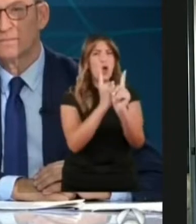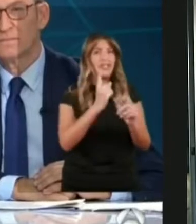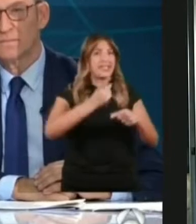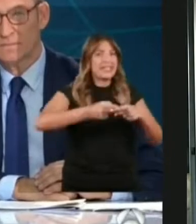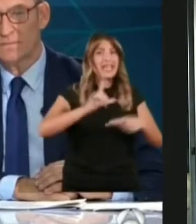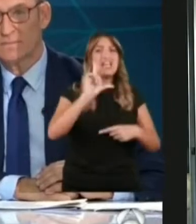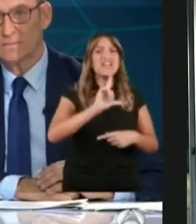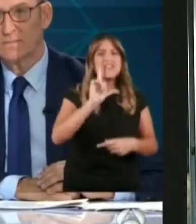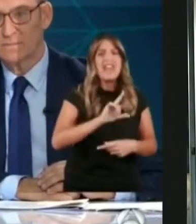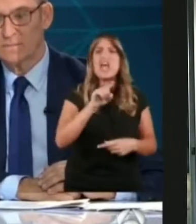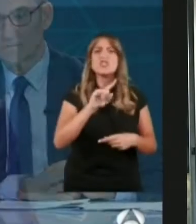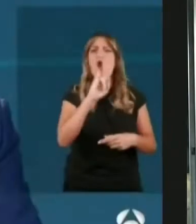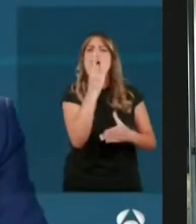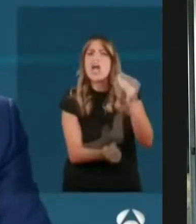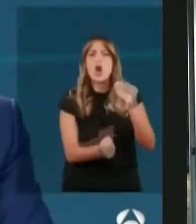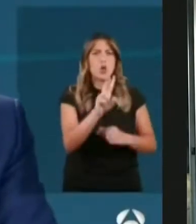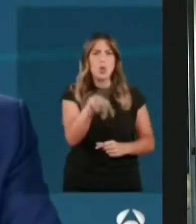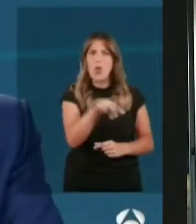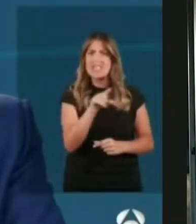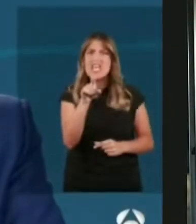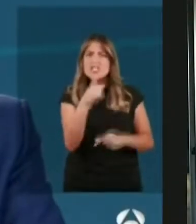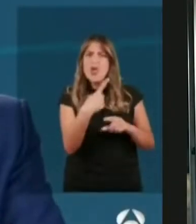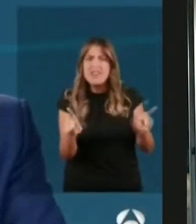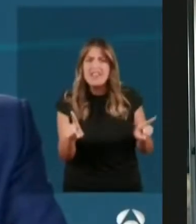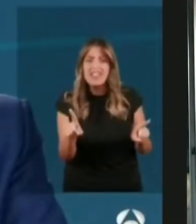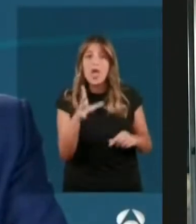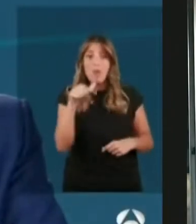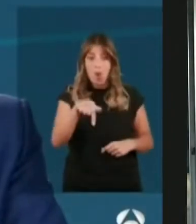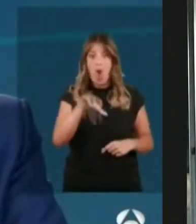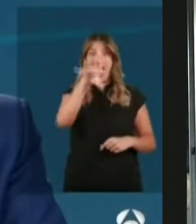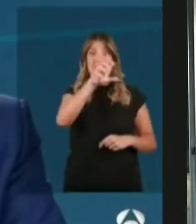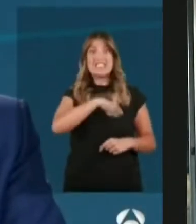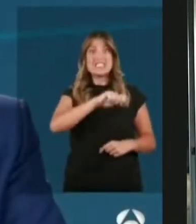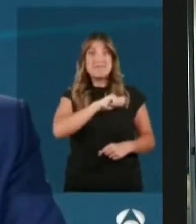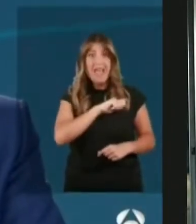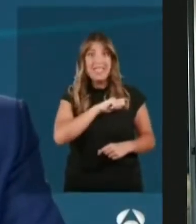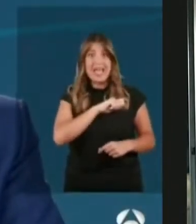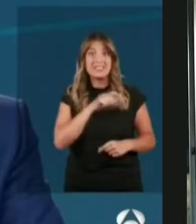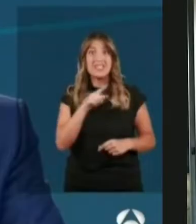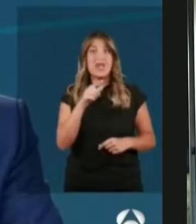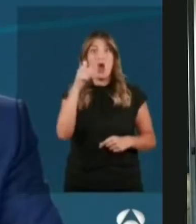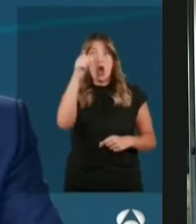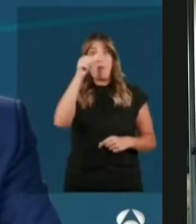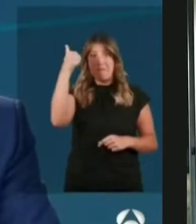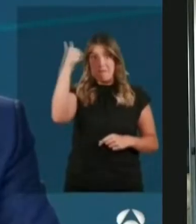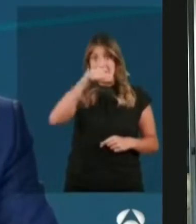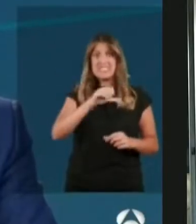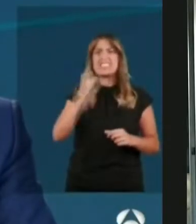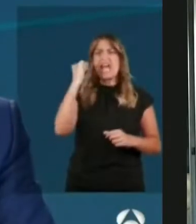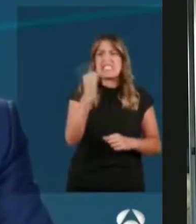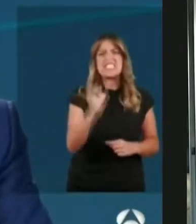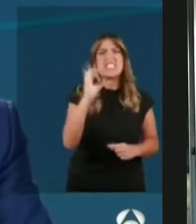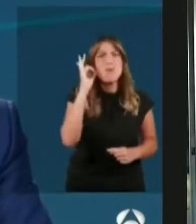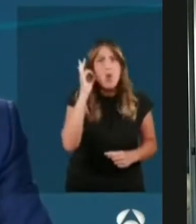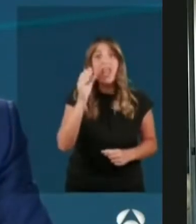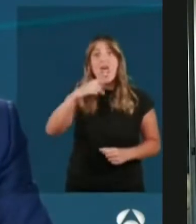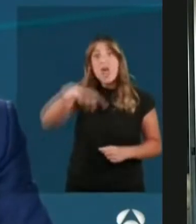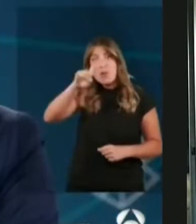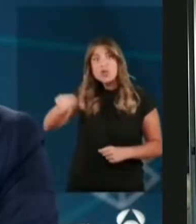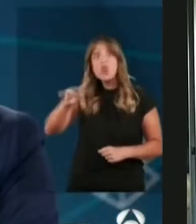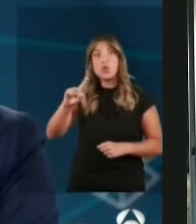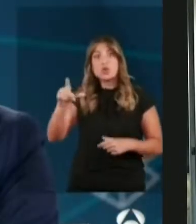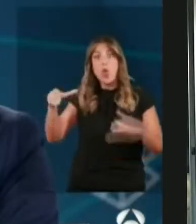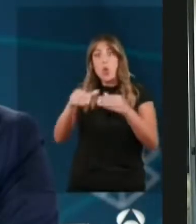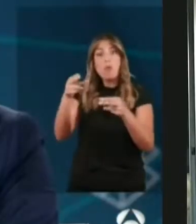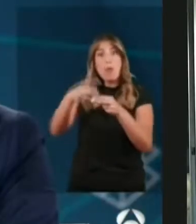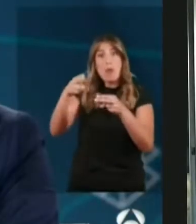de derecha y conservadores, mayoritariamente. Entonces, si gana la derecha, será